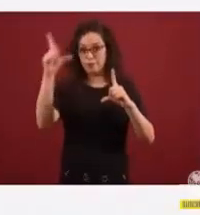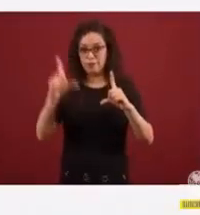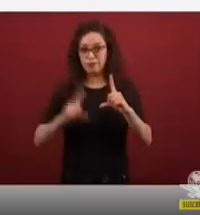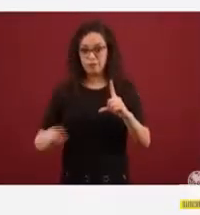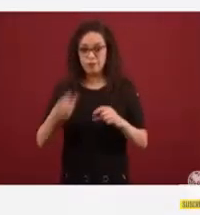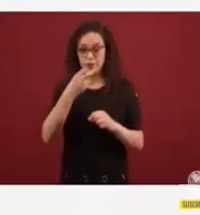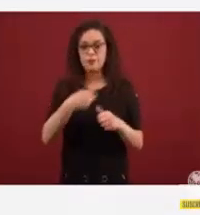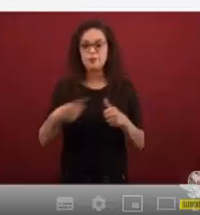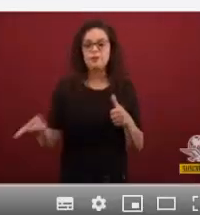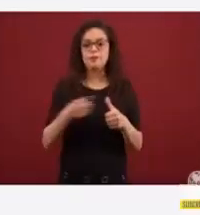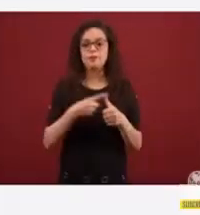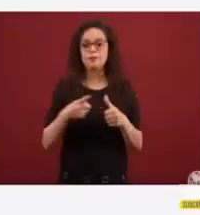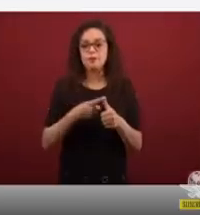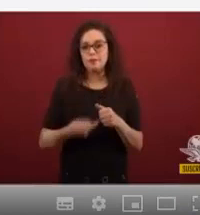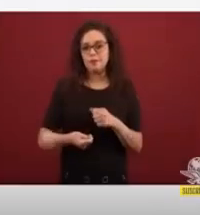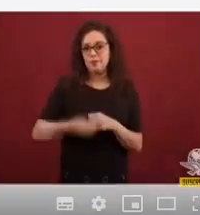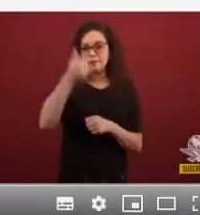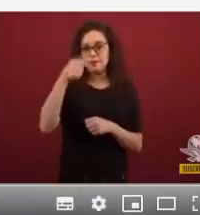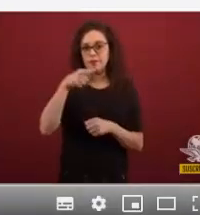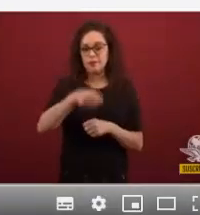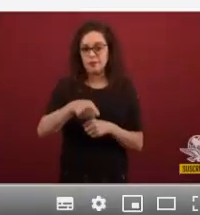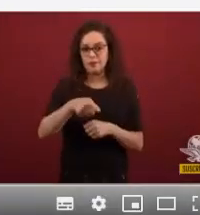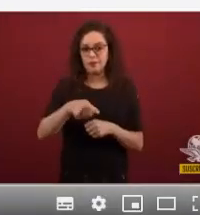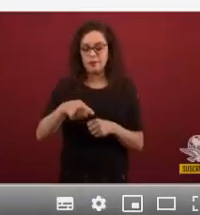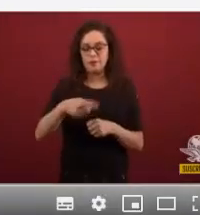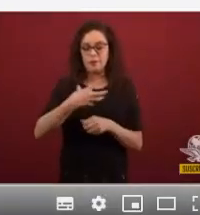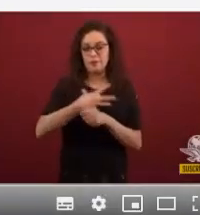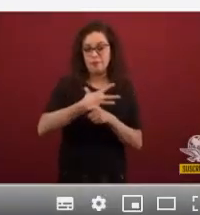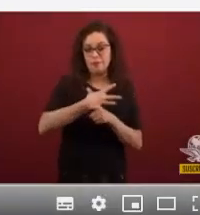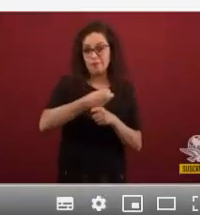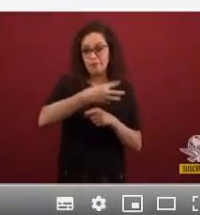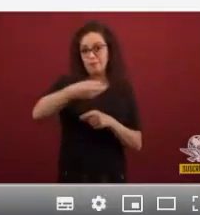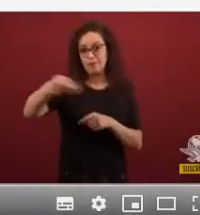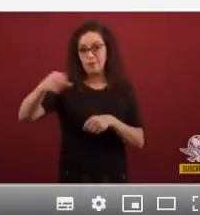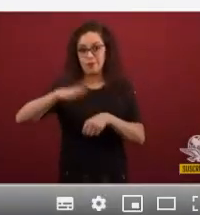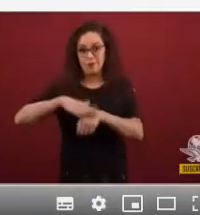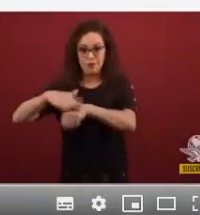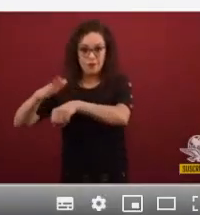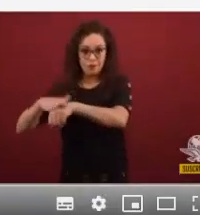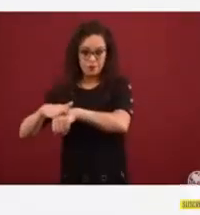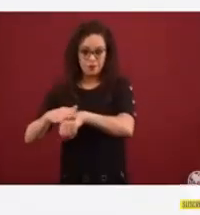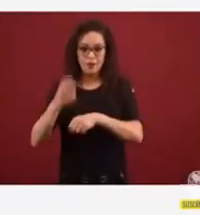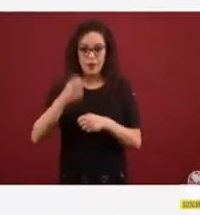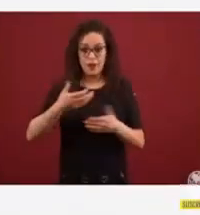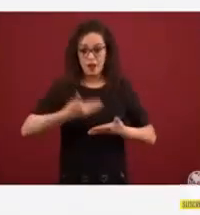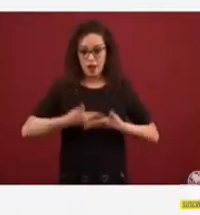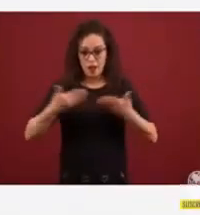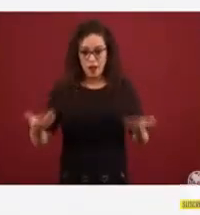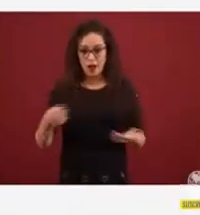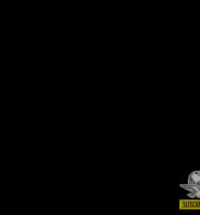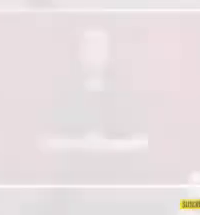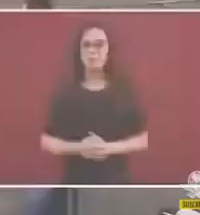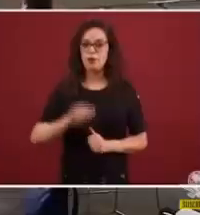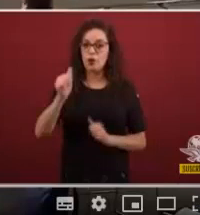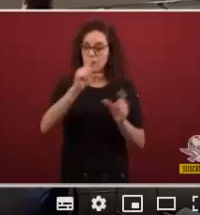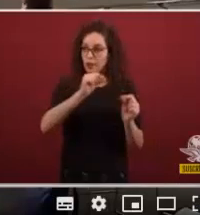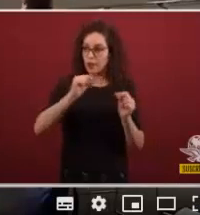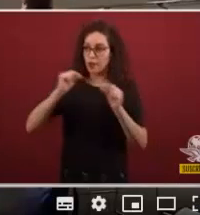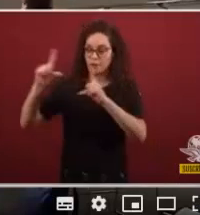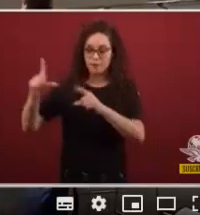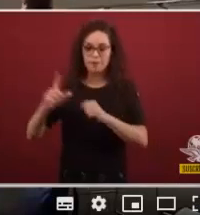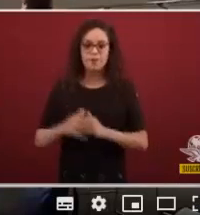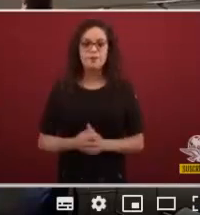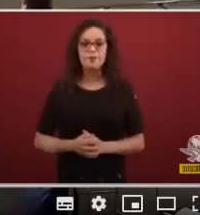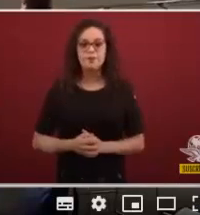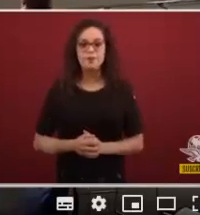los primeros casos de transmisión comunitaria y en su momento entonces como se ha comportado la transmisión aquí tenemos las